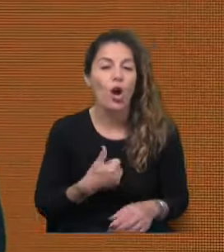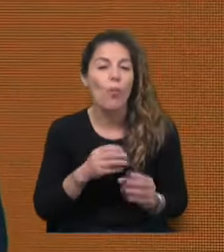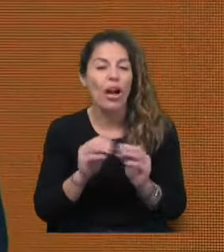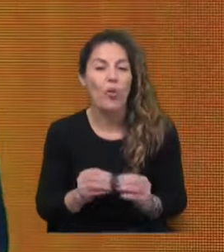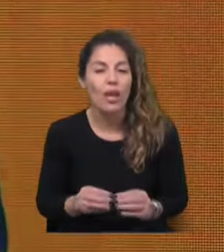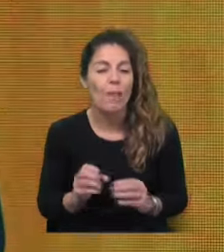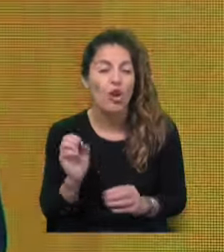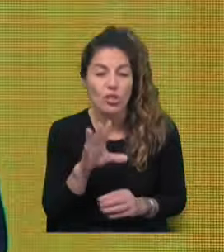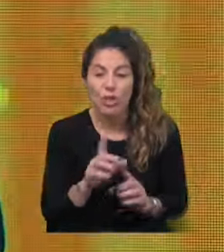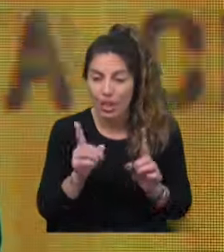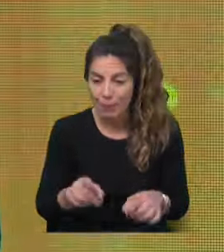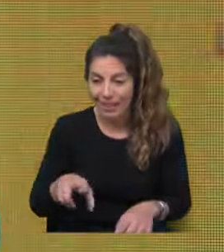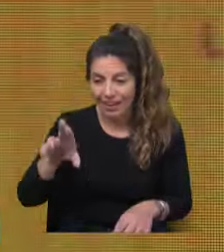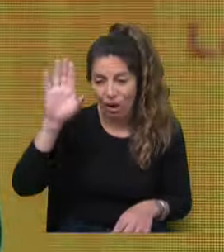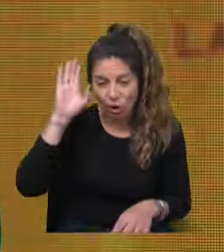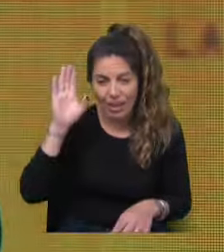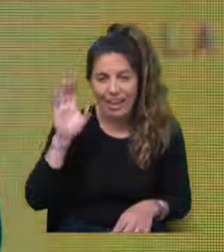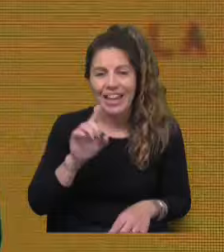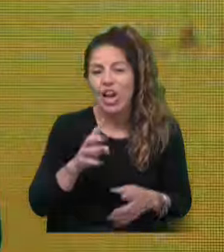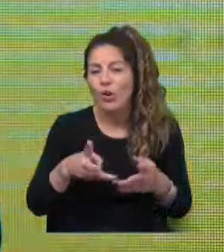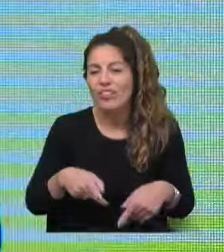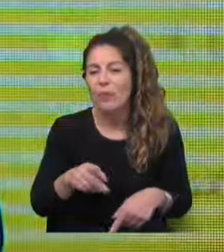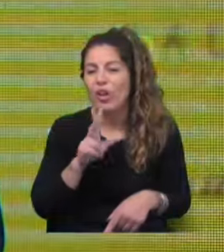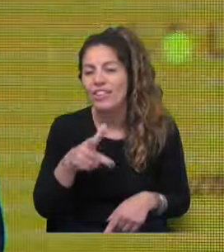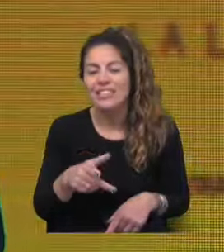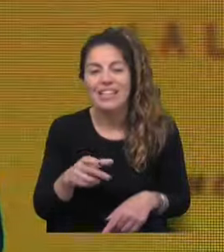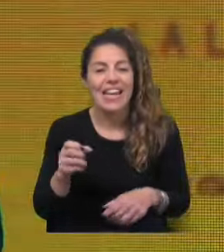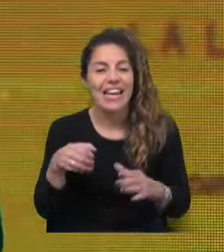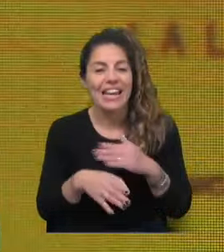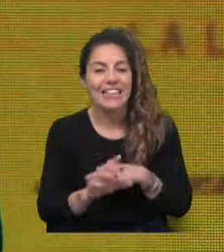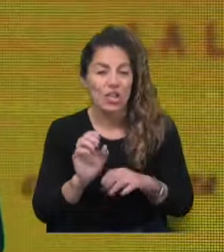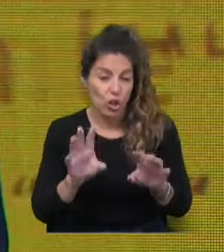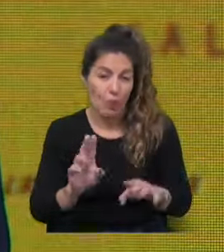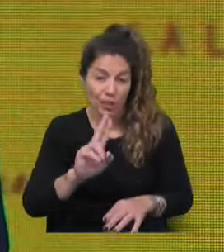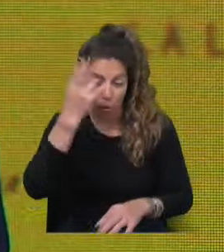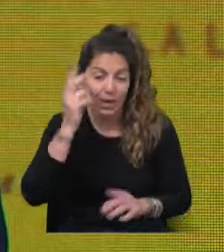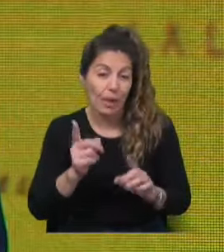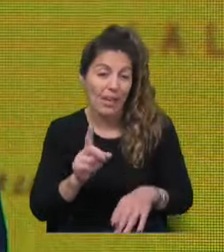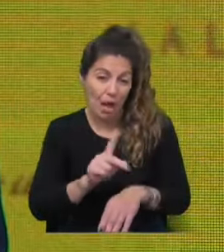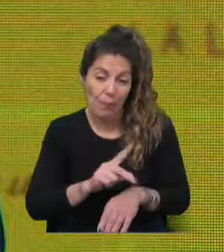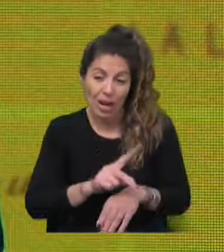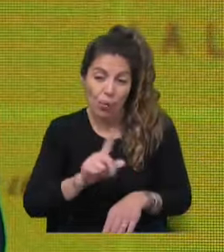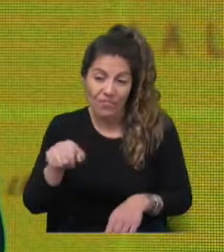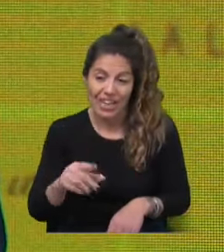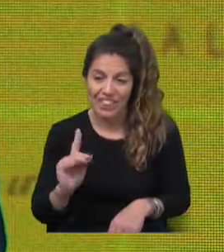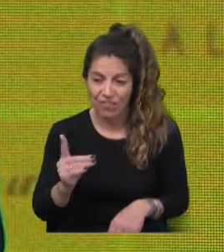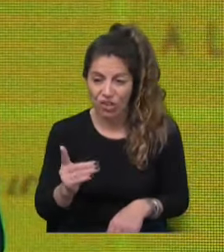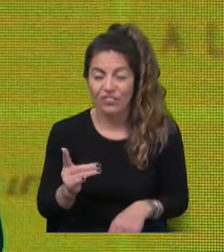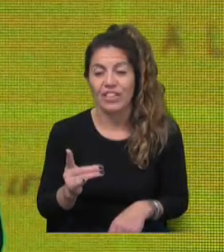envíos, también hay que recordar que tampoco es automático decir que ingresan solamente a Uruguay, también ingresan a Paraguay desde Bolivia